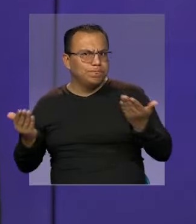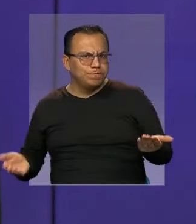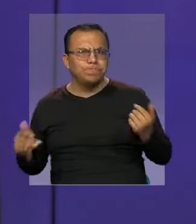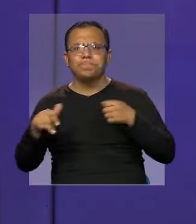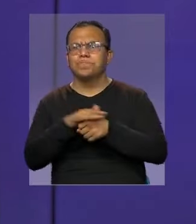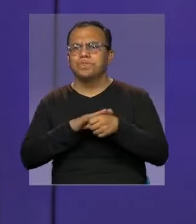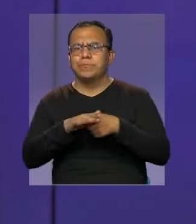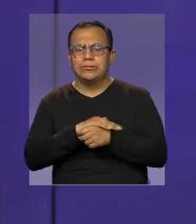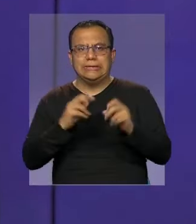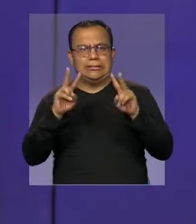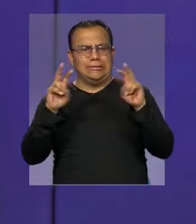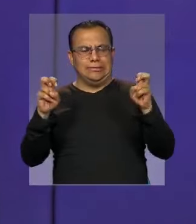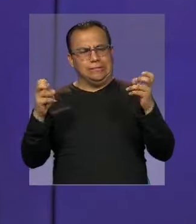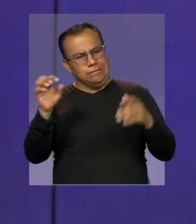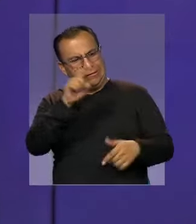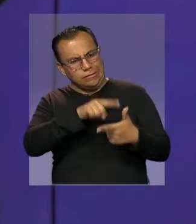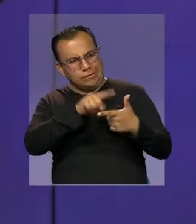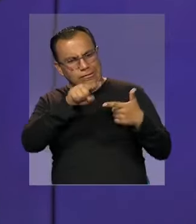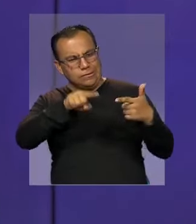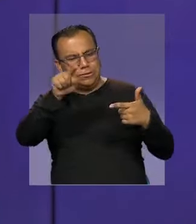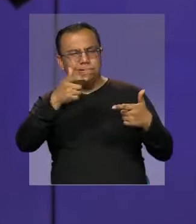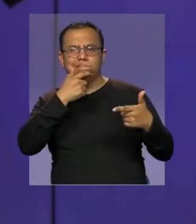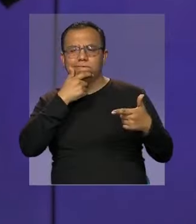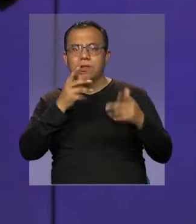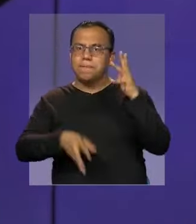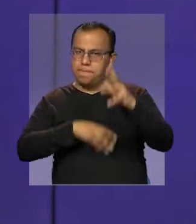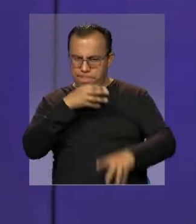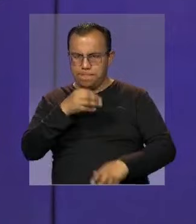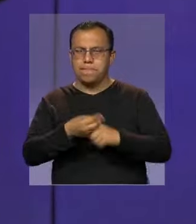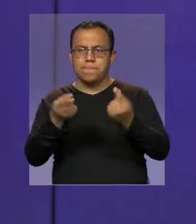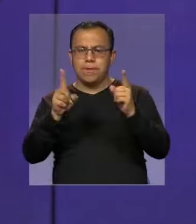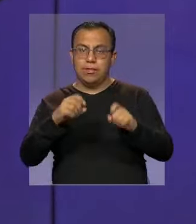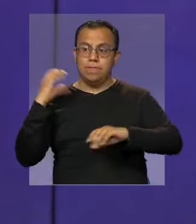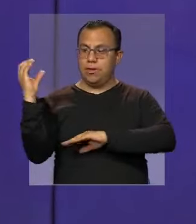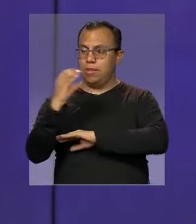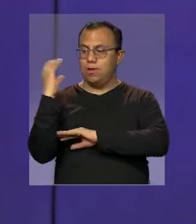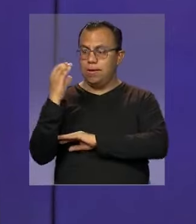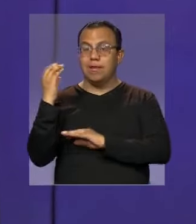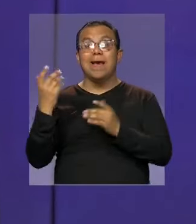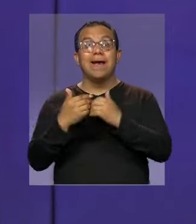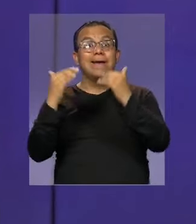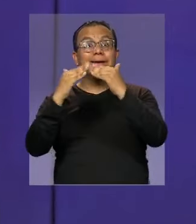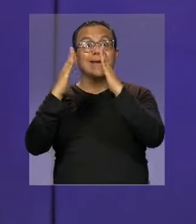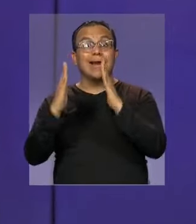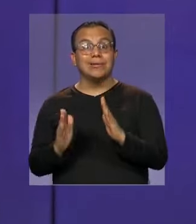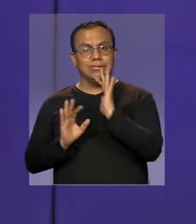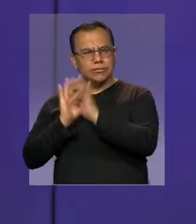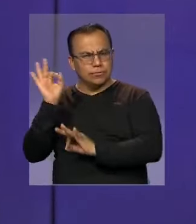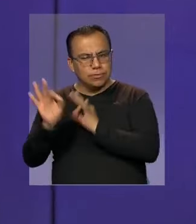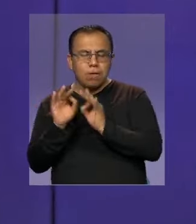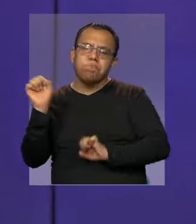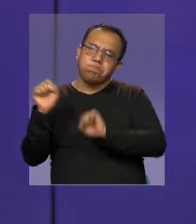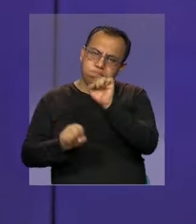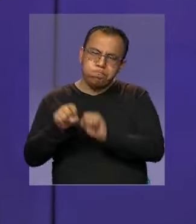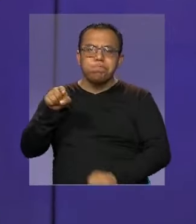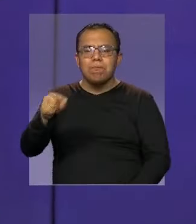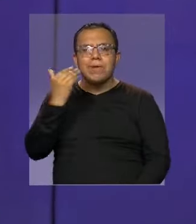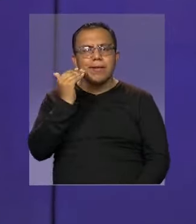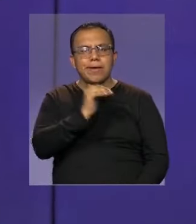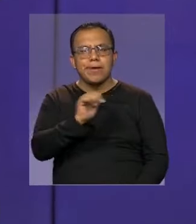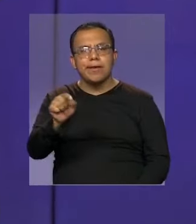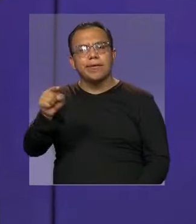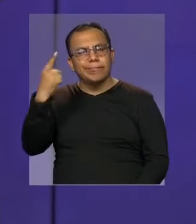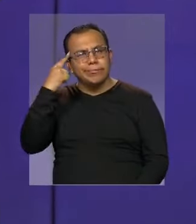esas alarmantes cifras de feminicidios en Bogotá, pero también en todo el país, las casas de refugio son una opción para que las mujeres